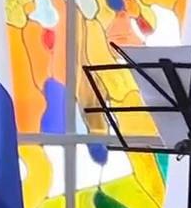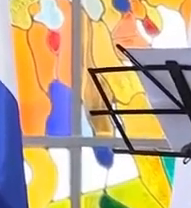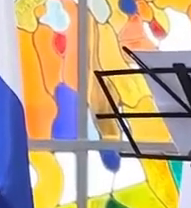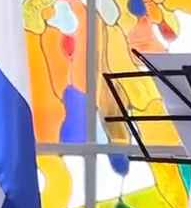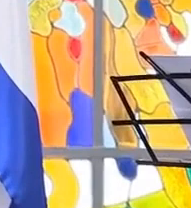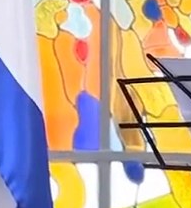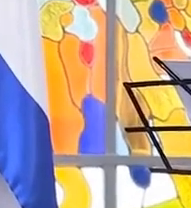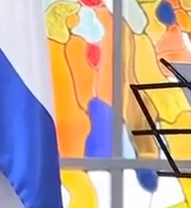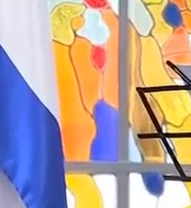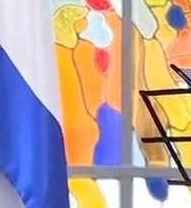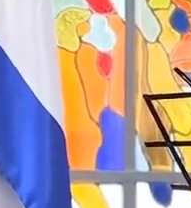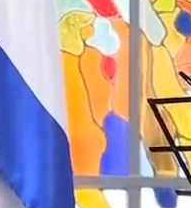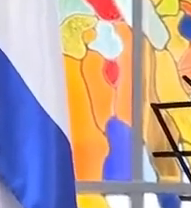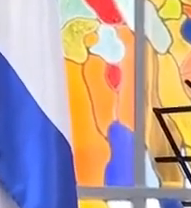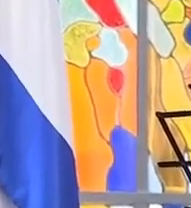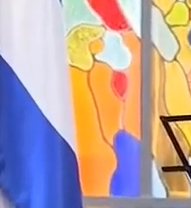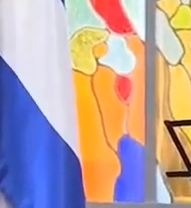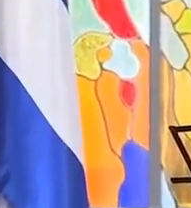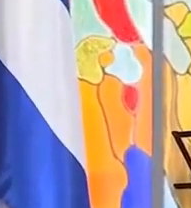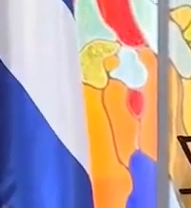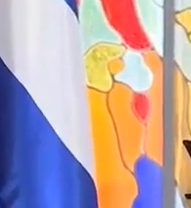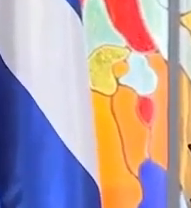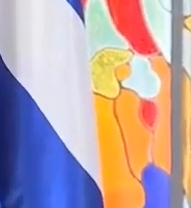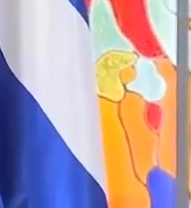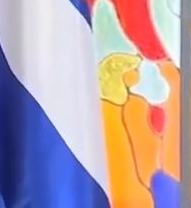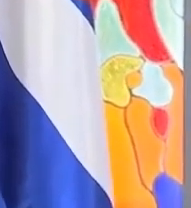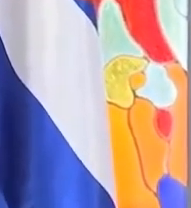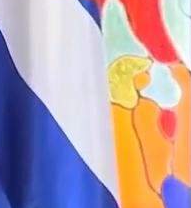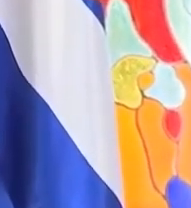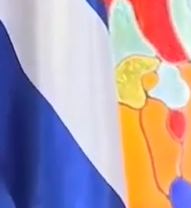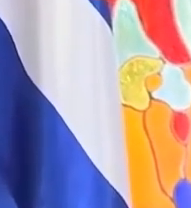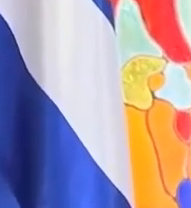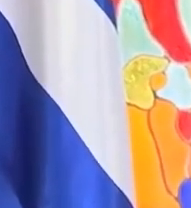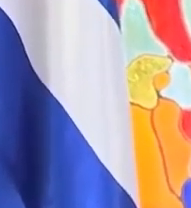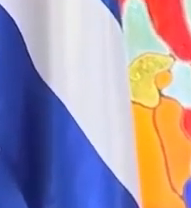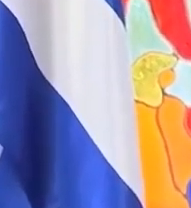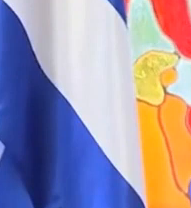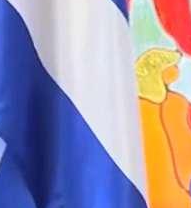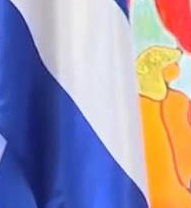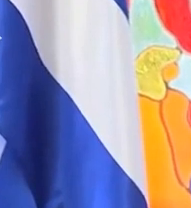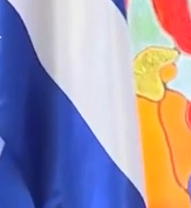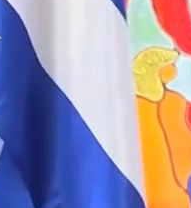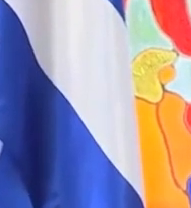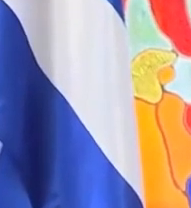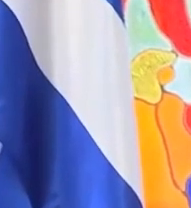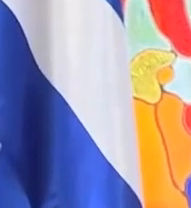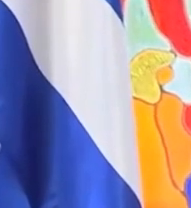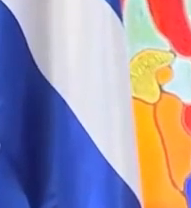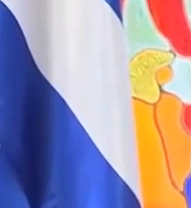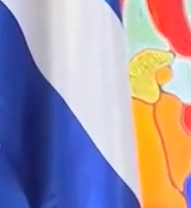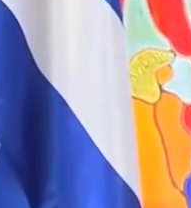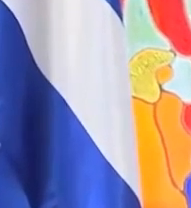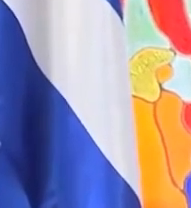luchas, Rosas pudo definir y emprender un plan revolucionario para rescatar a